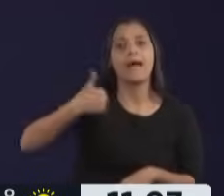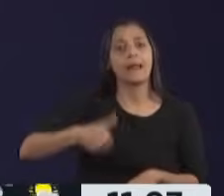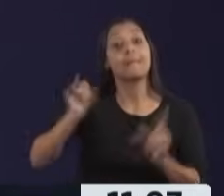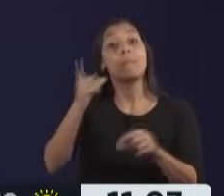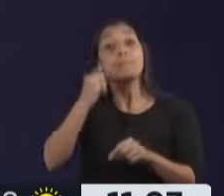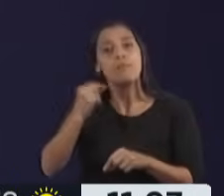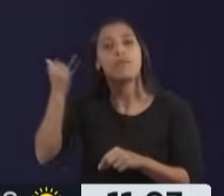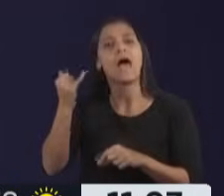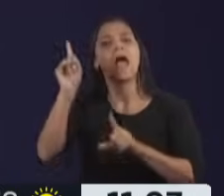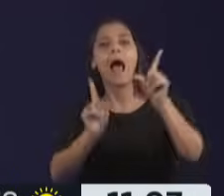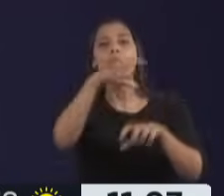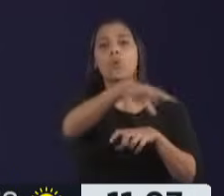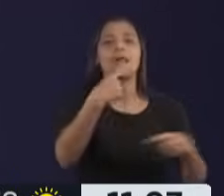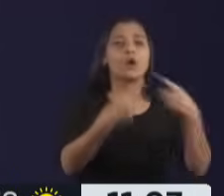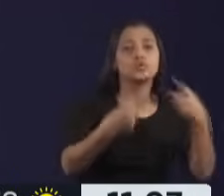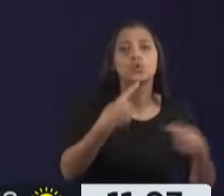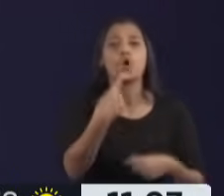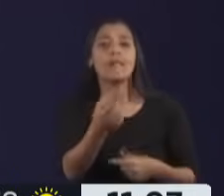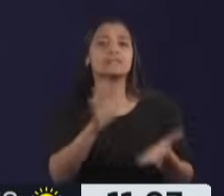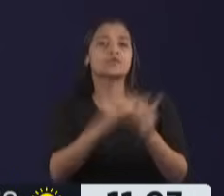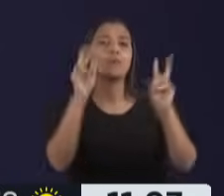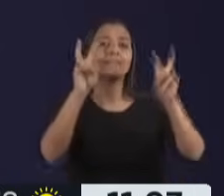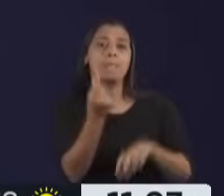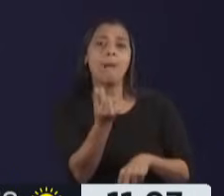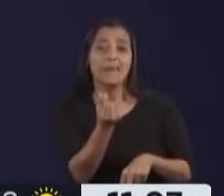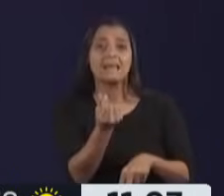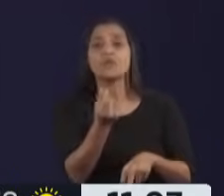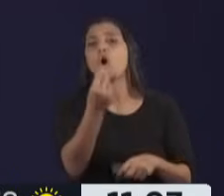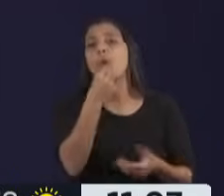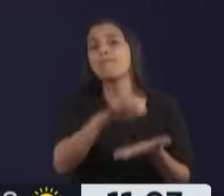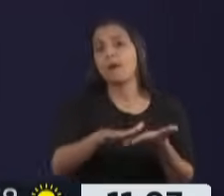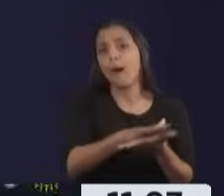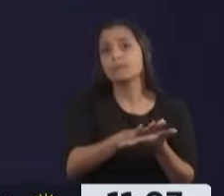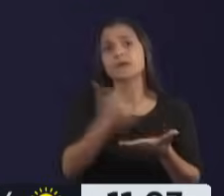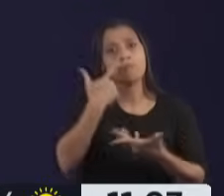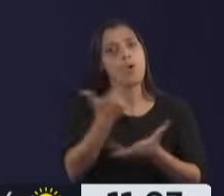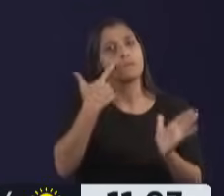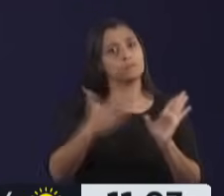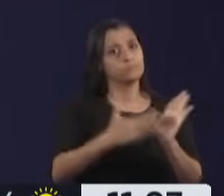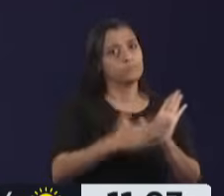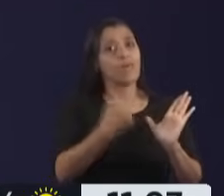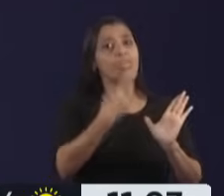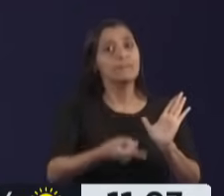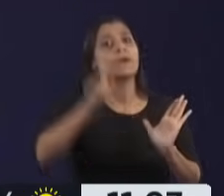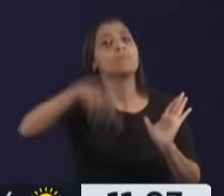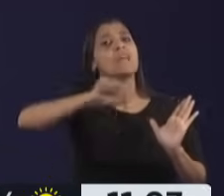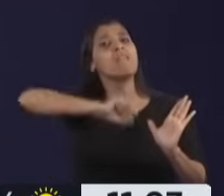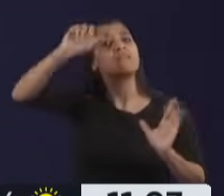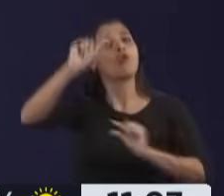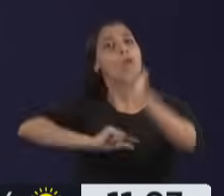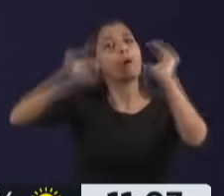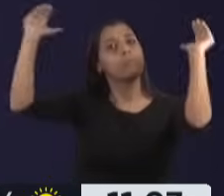que daban cuenta de algunos precios de la canasta básica que mostraban deflación. También